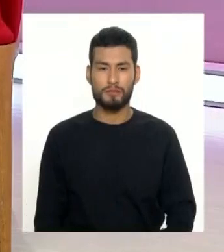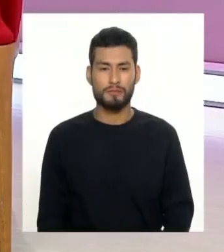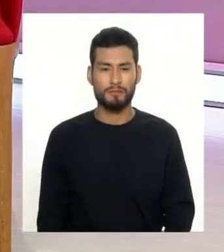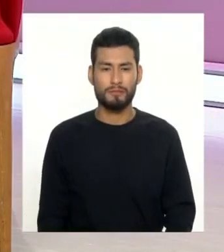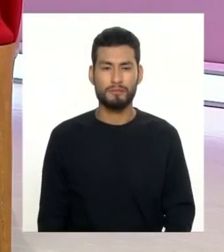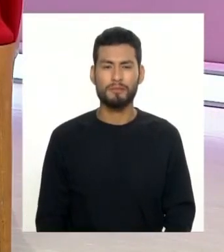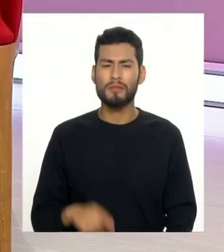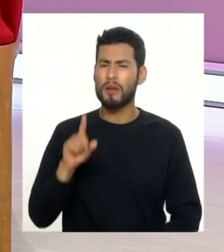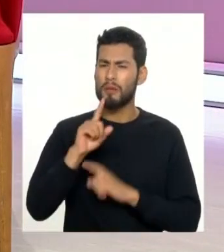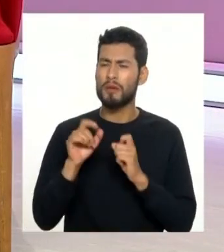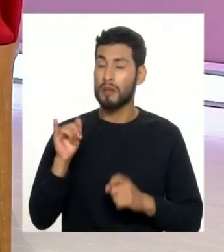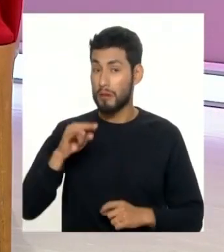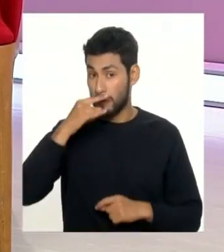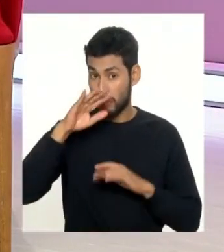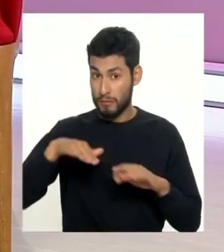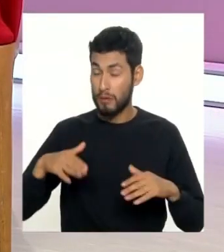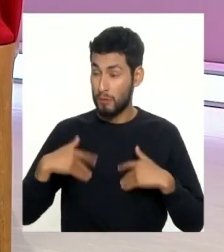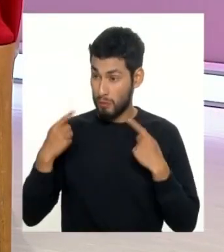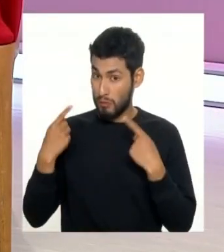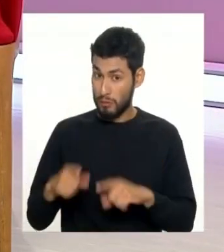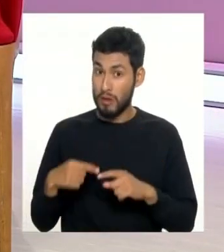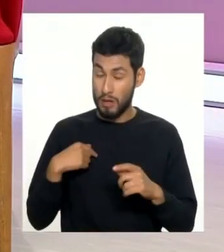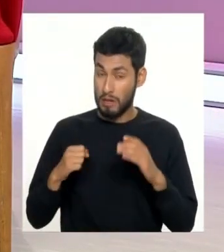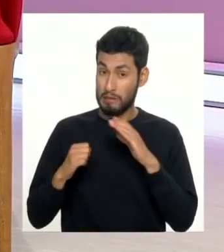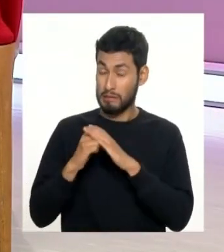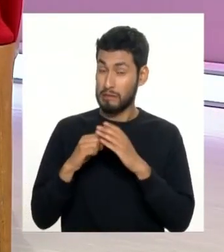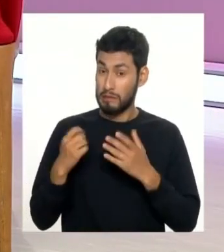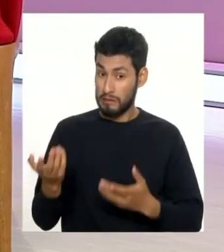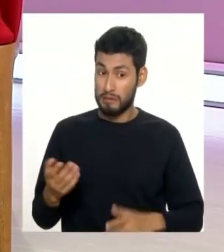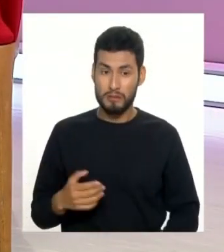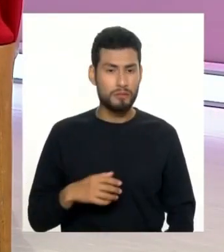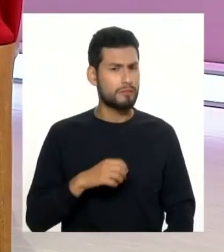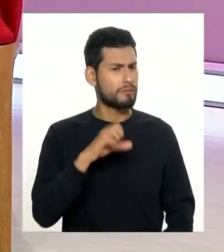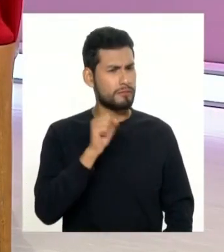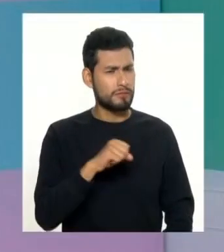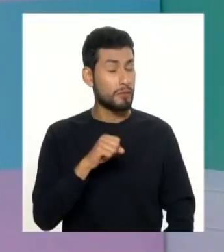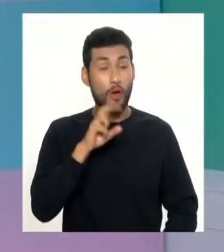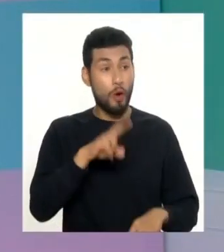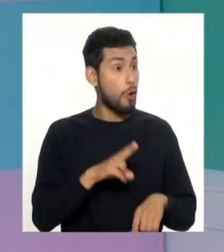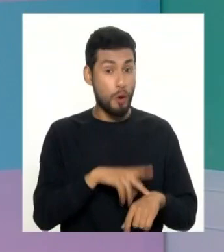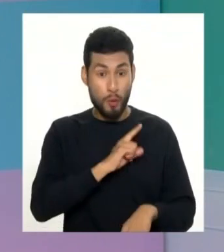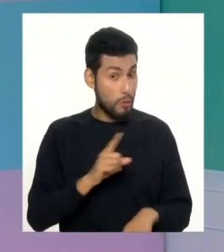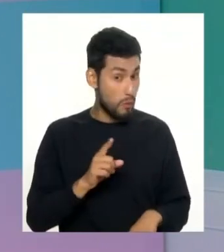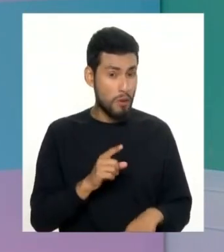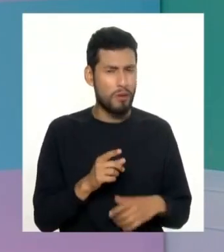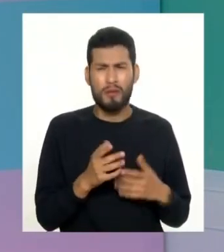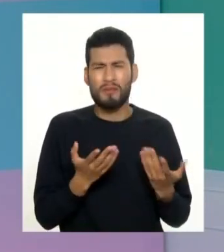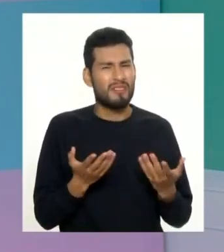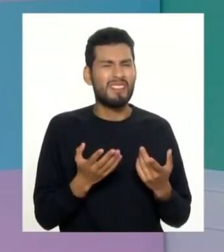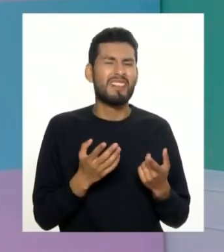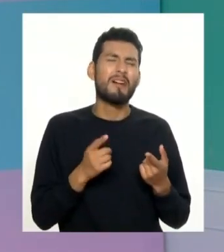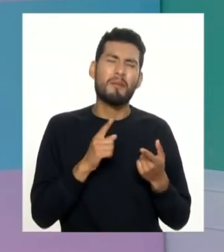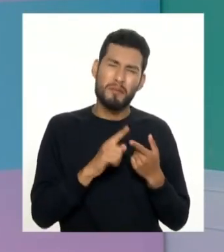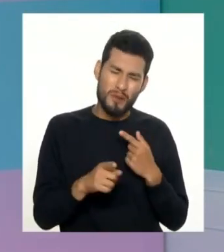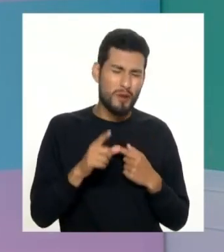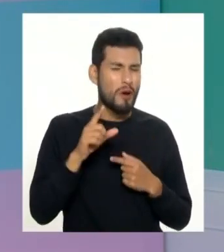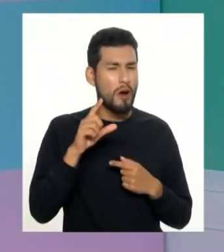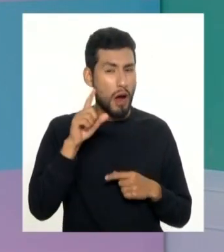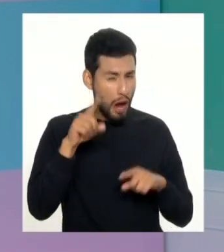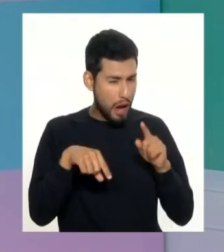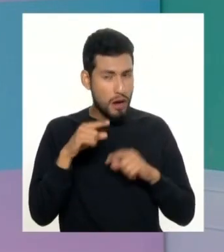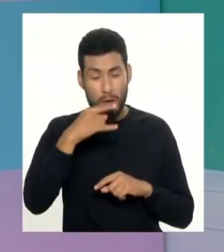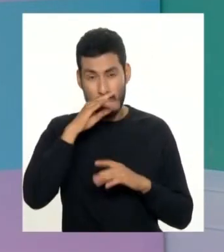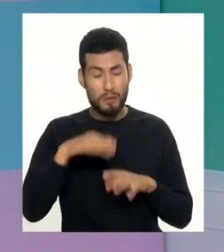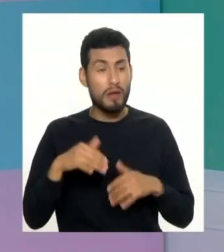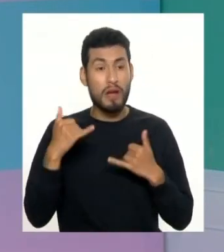pregunta anterior, ¿en niños también se puede presentar algún tipo de hernia discal? Sí. ¿Por qué? No es común, pero sí se ve. Por el cambio de estilo de vida. Los